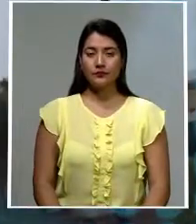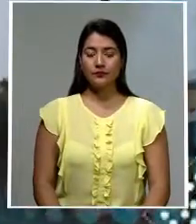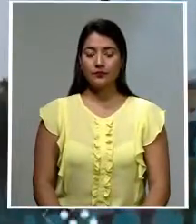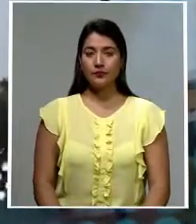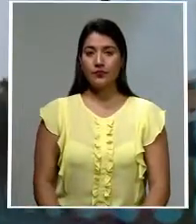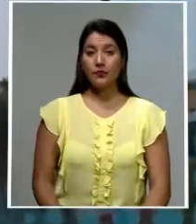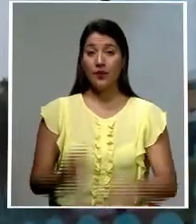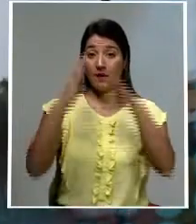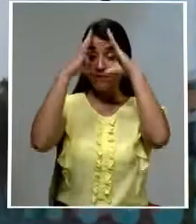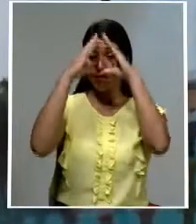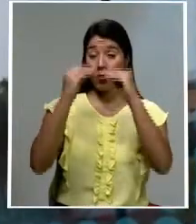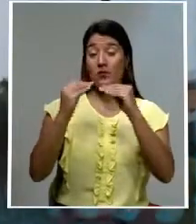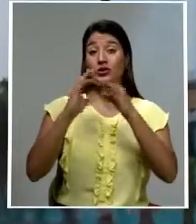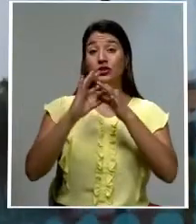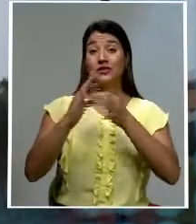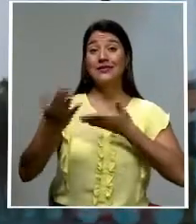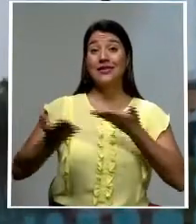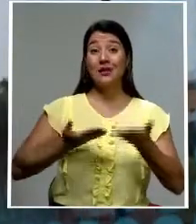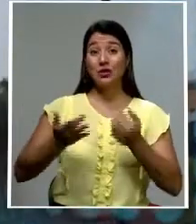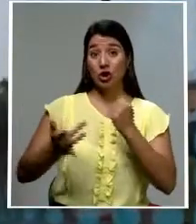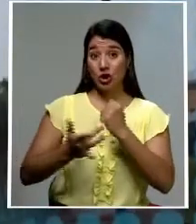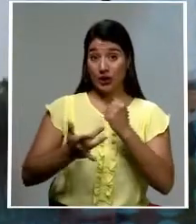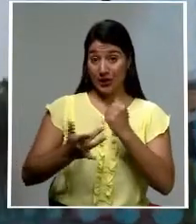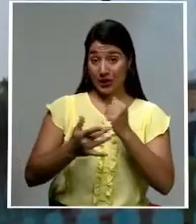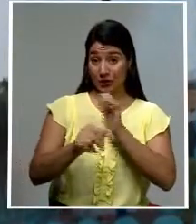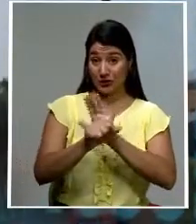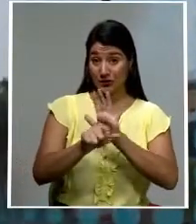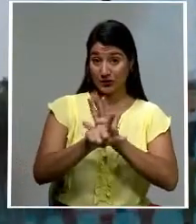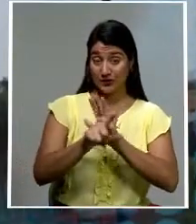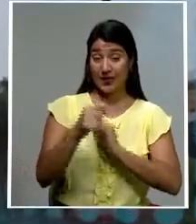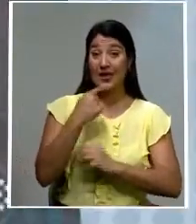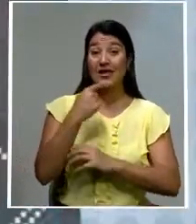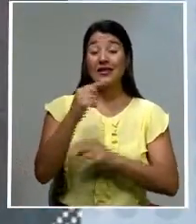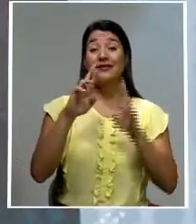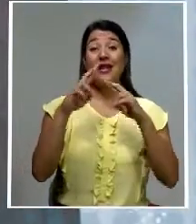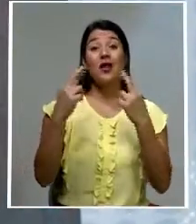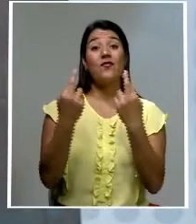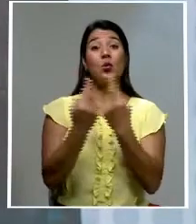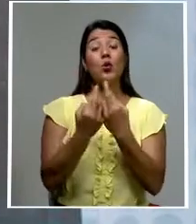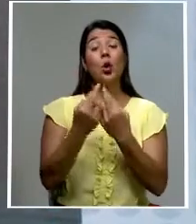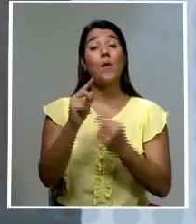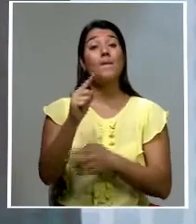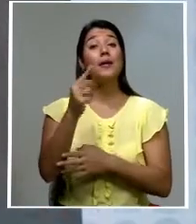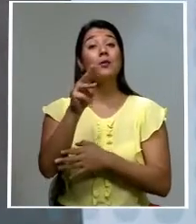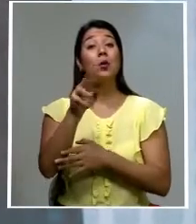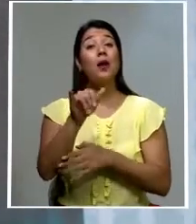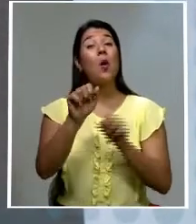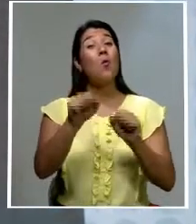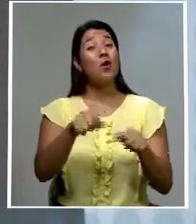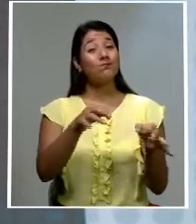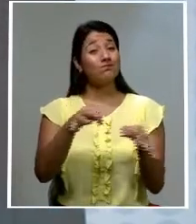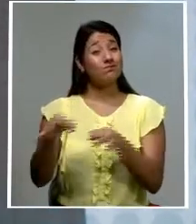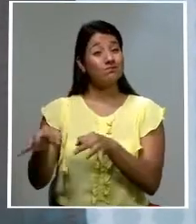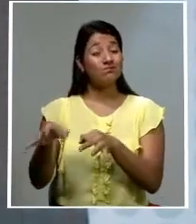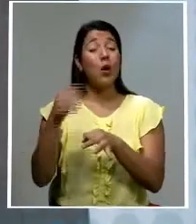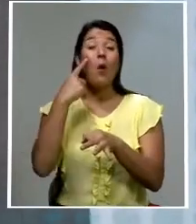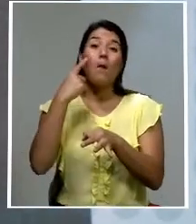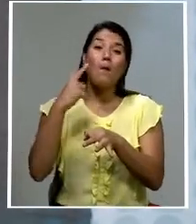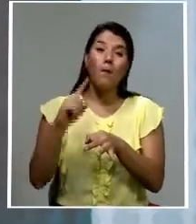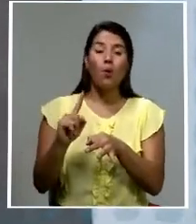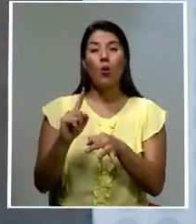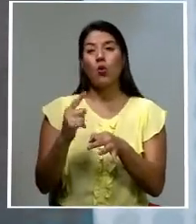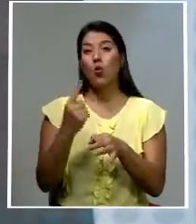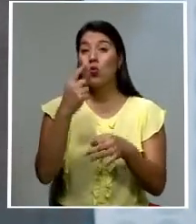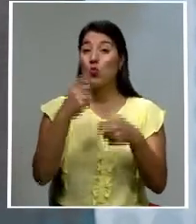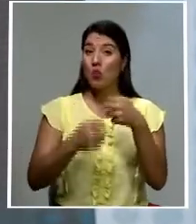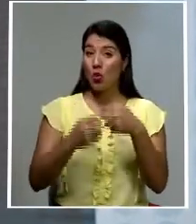Un informe de servicios técnicos del Congreso establece que la sesión del 1 de mayo podría trasladarse por un caso de fuerza mayor como el que se